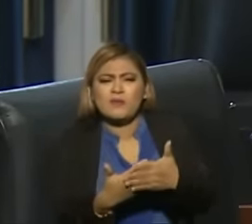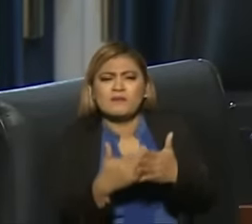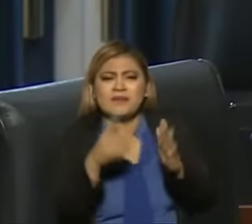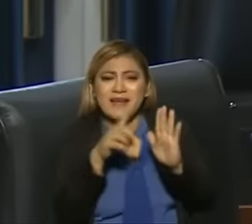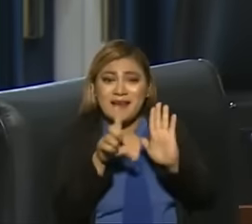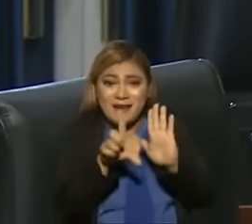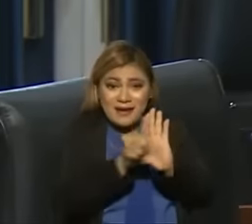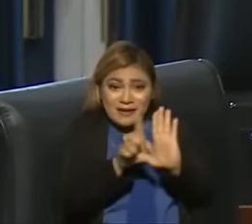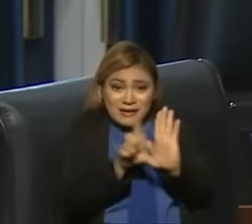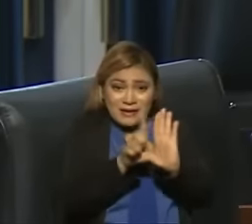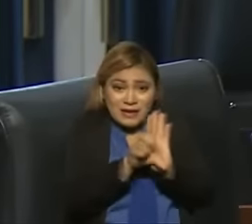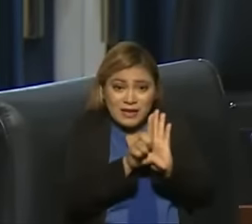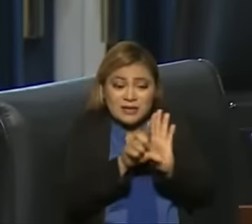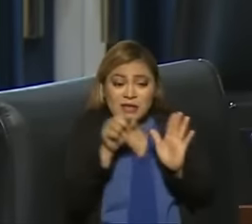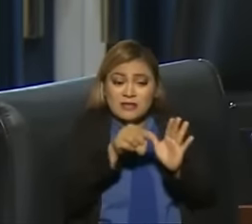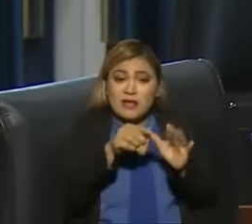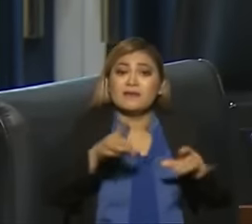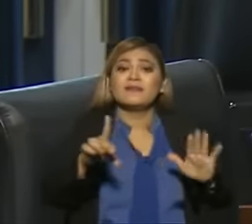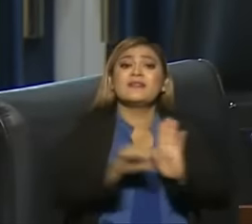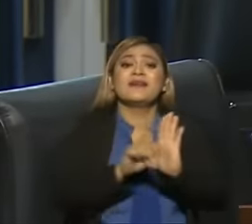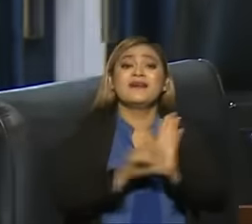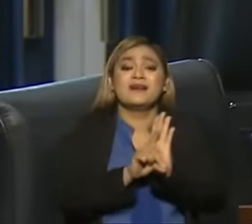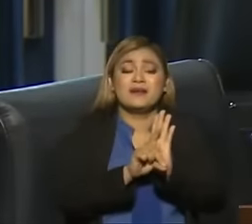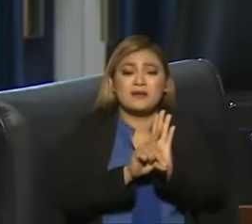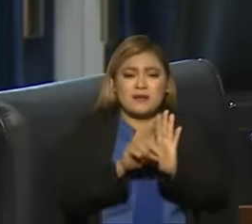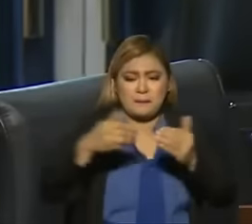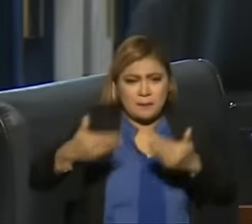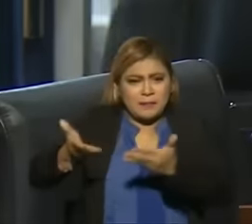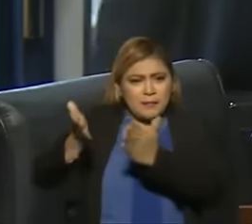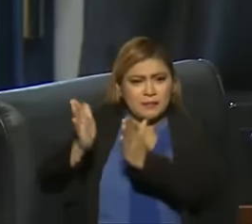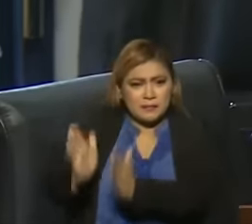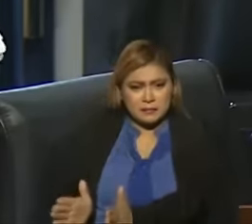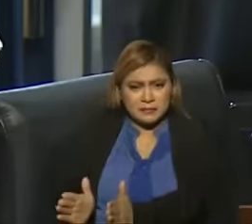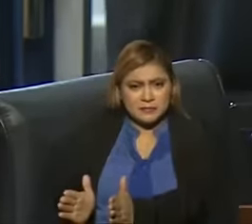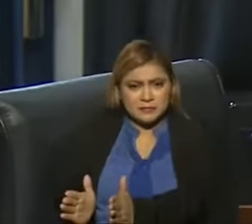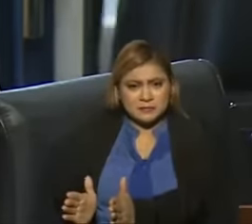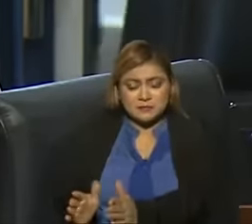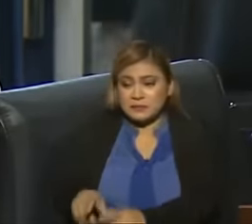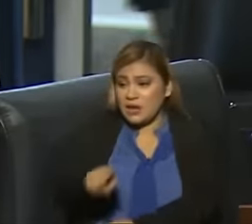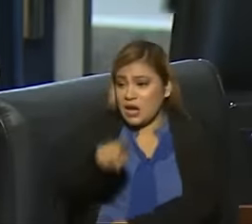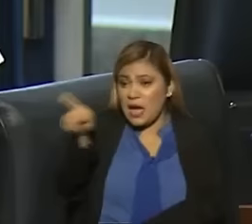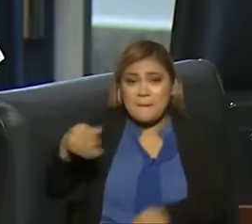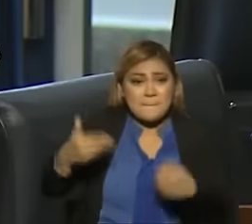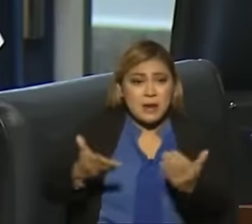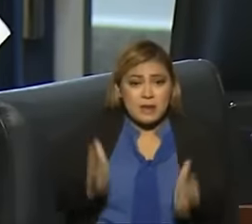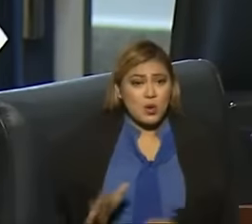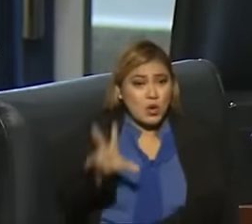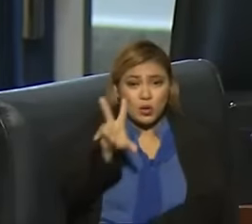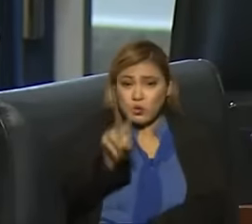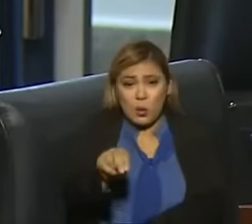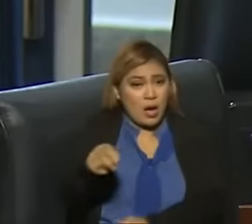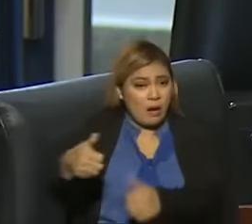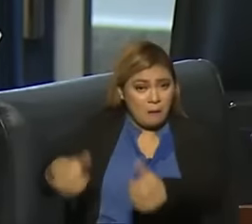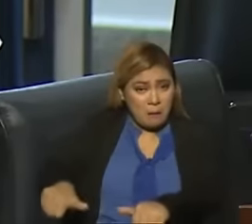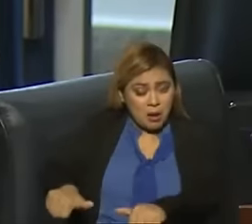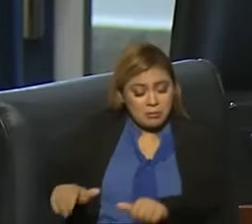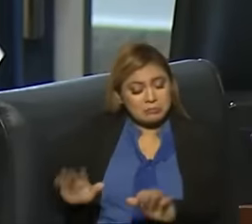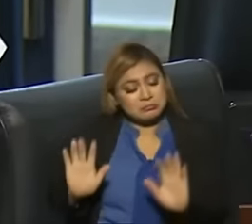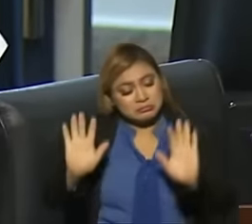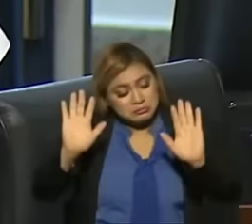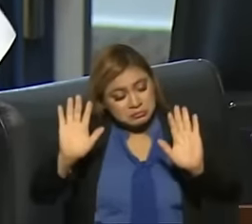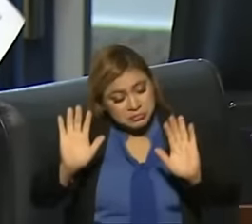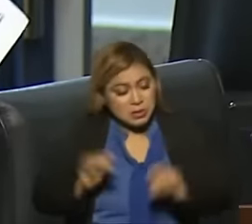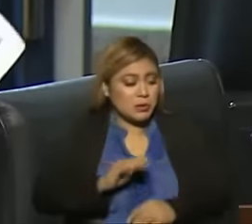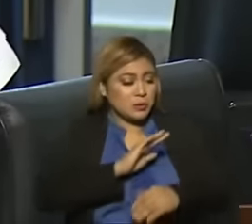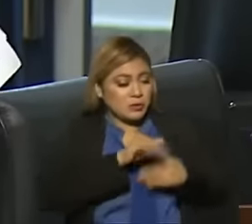leyes internas del derecho panameño. Y que si ellos no están de acuerdo, entonces nos iremos a un